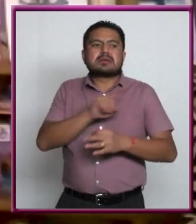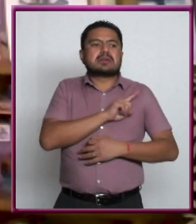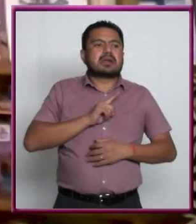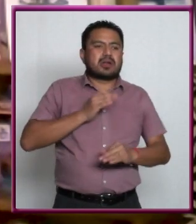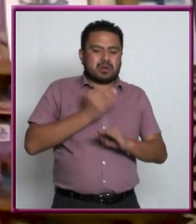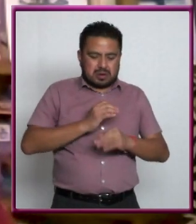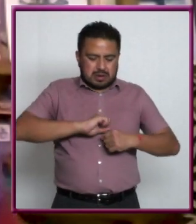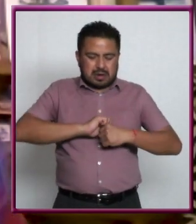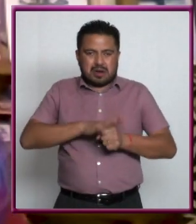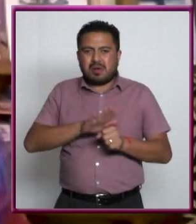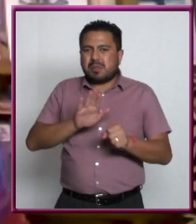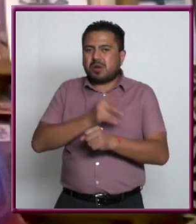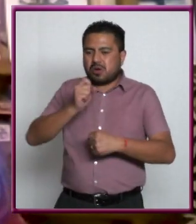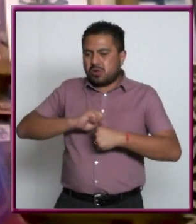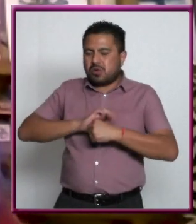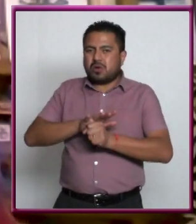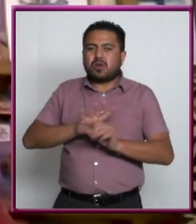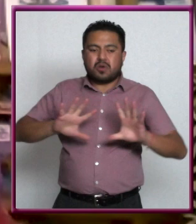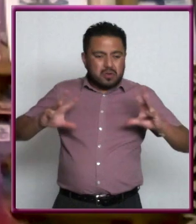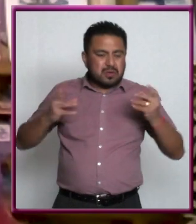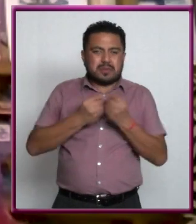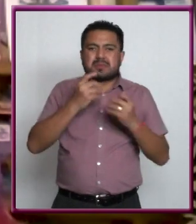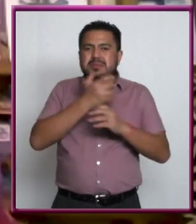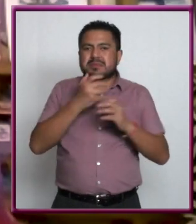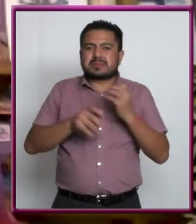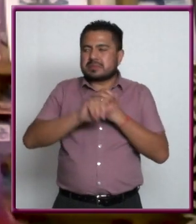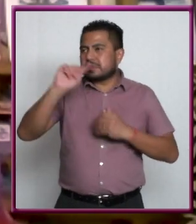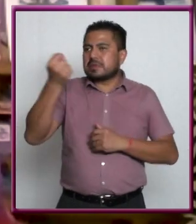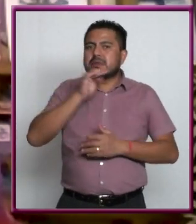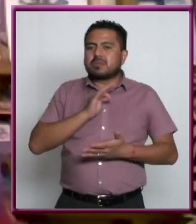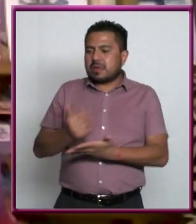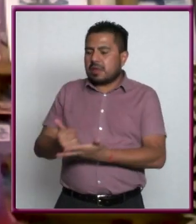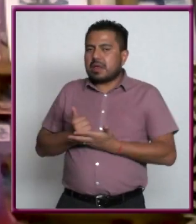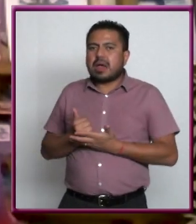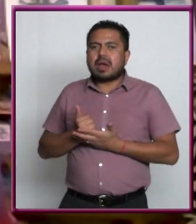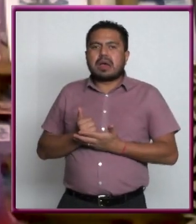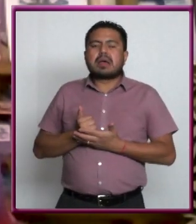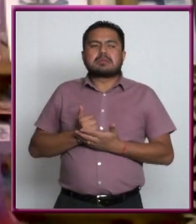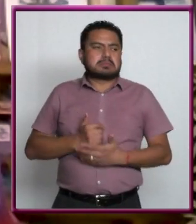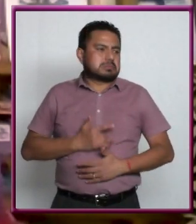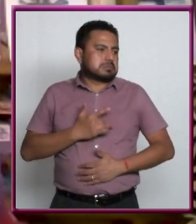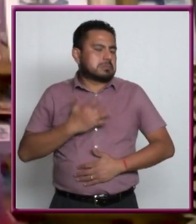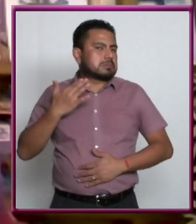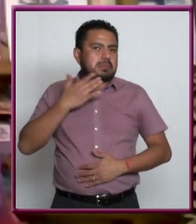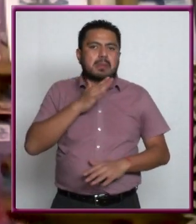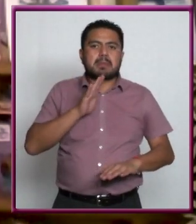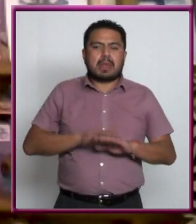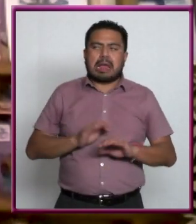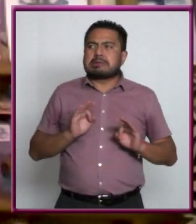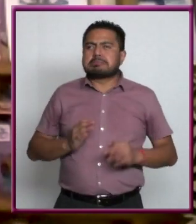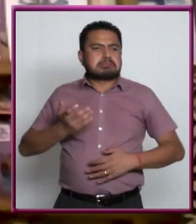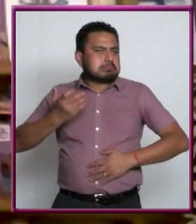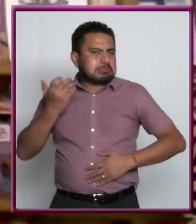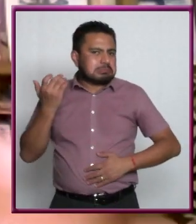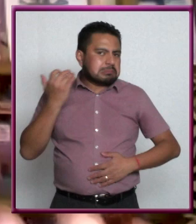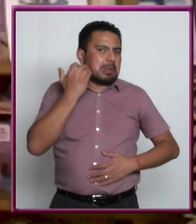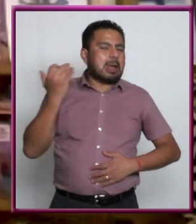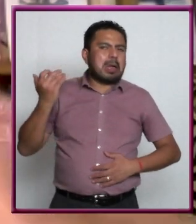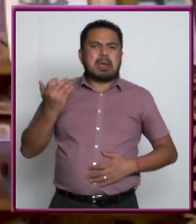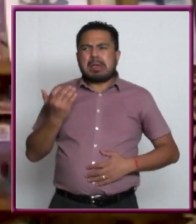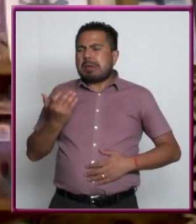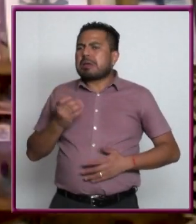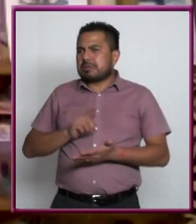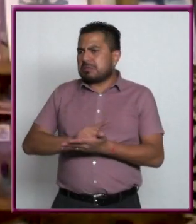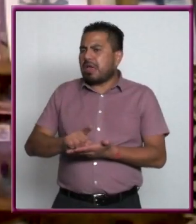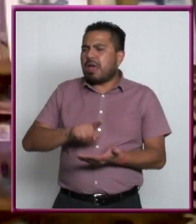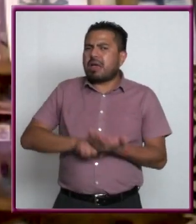la pandemia por el COVID, todas estas herramientas tecnológicas nos pueden ayudar a tener una vida placentera, chida, ¿no? O sea, a